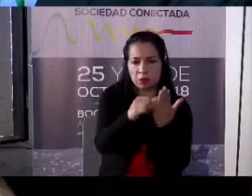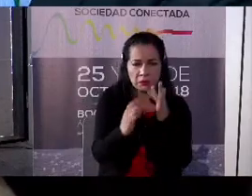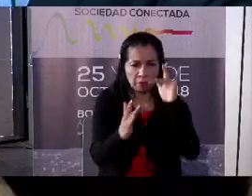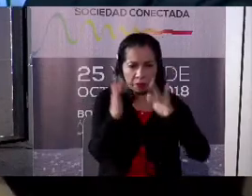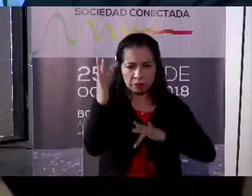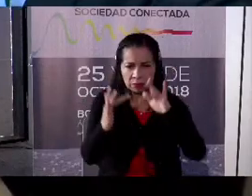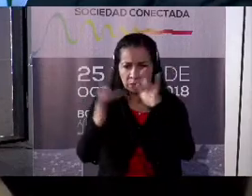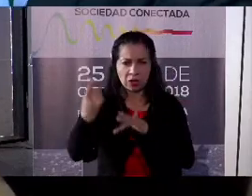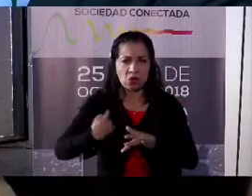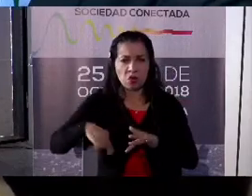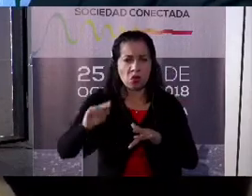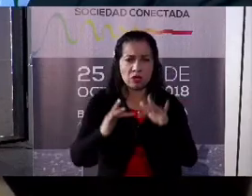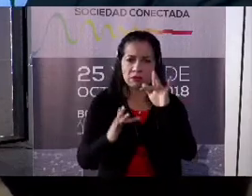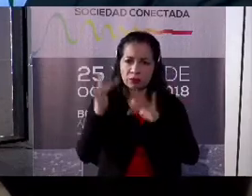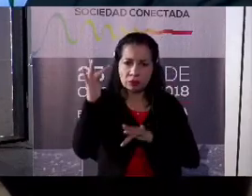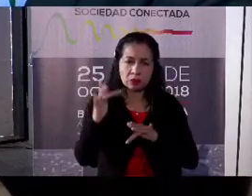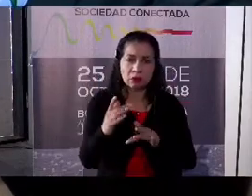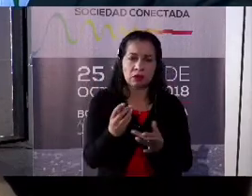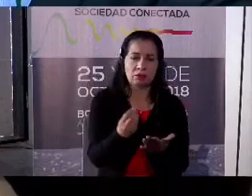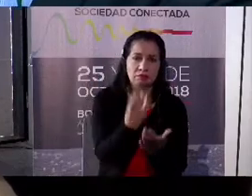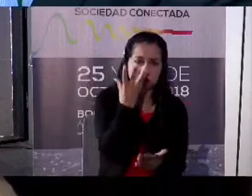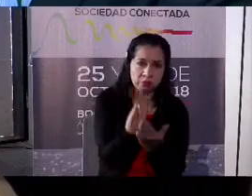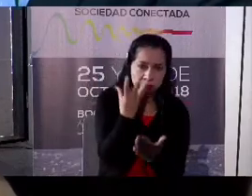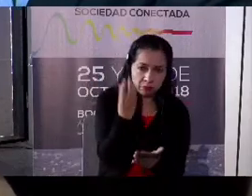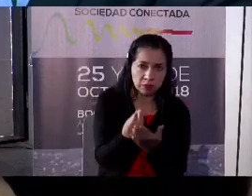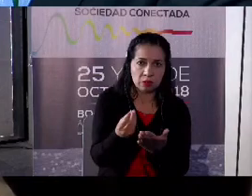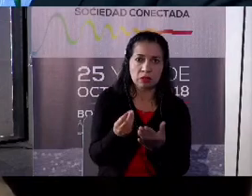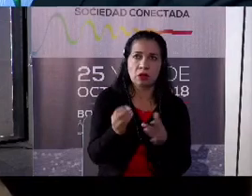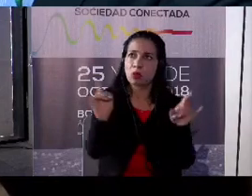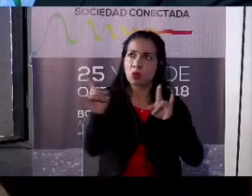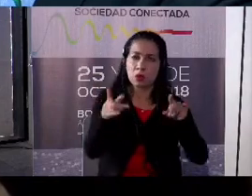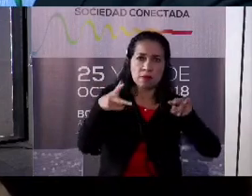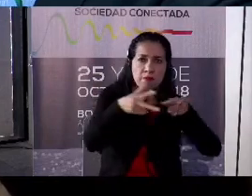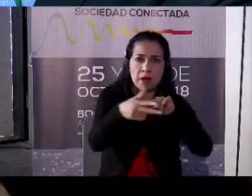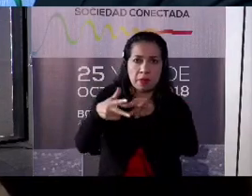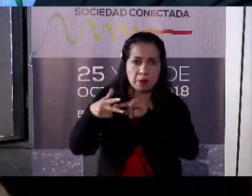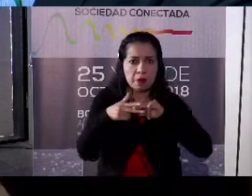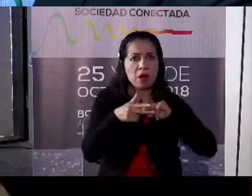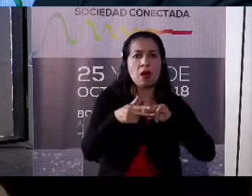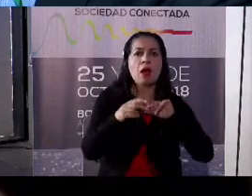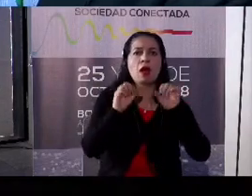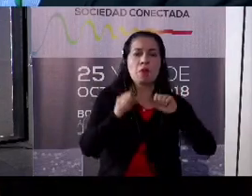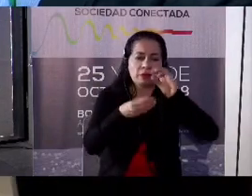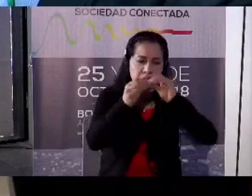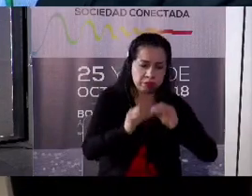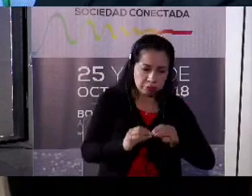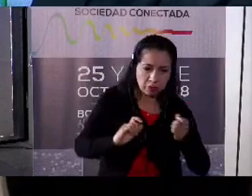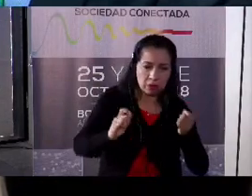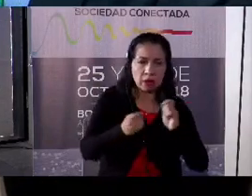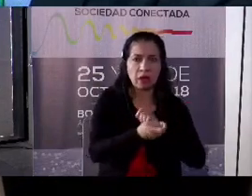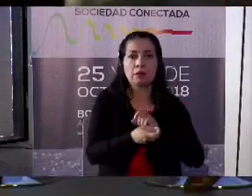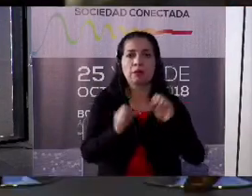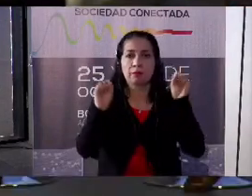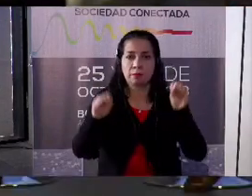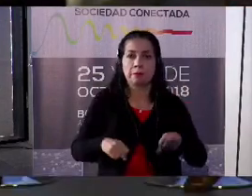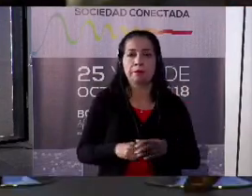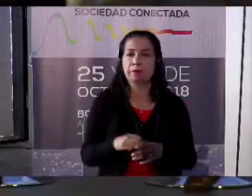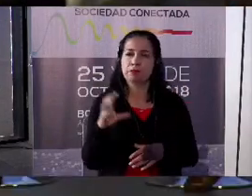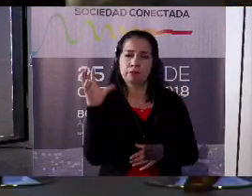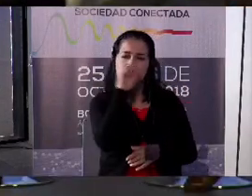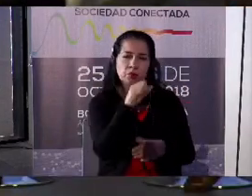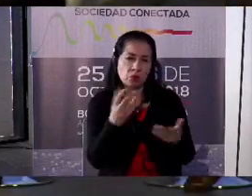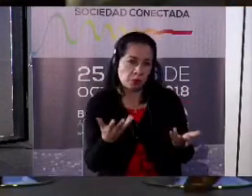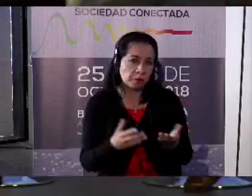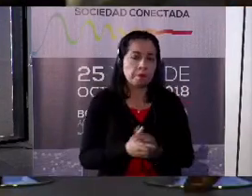propósito empieza a generar alarmas bloquear el tráfico se puede configurar Pues que Cuál es la acción correspondiente en nuestro